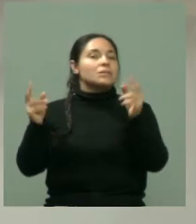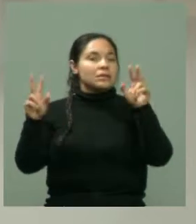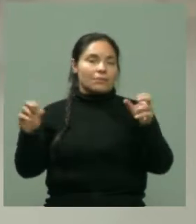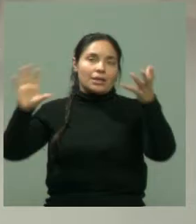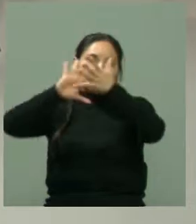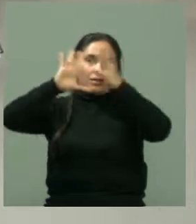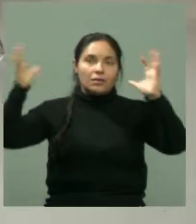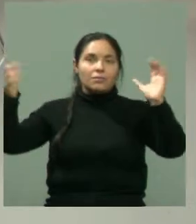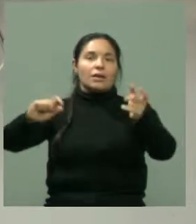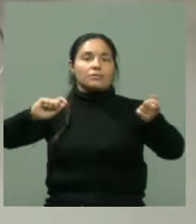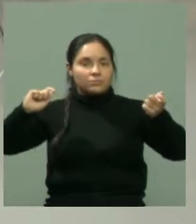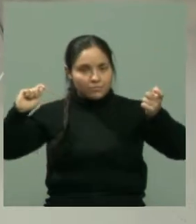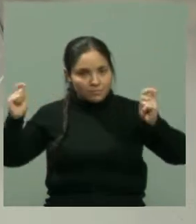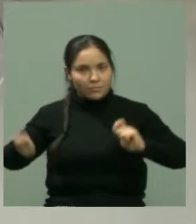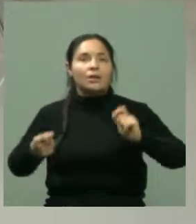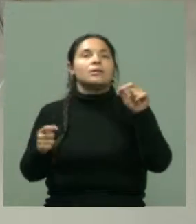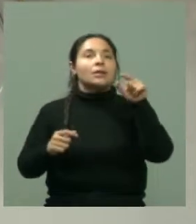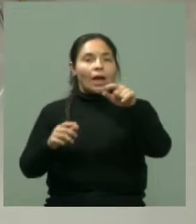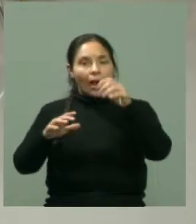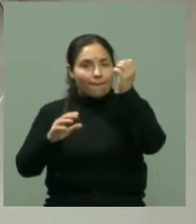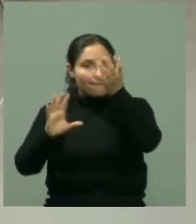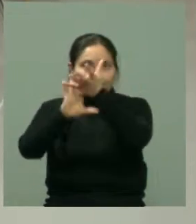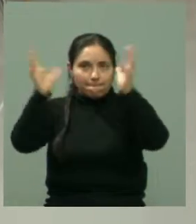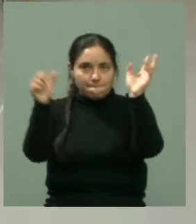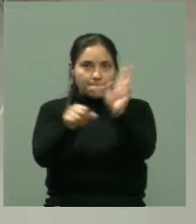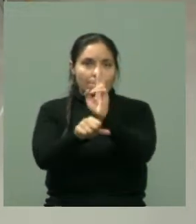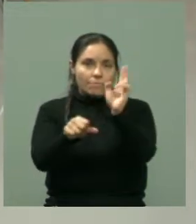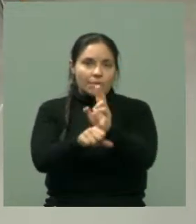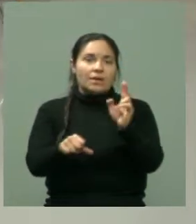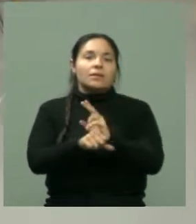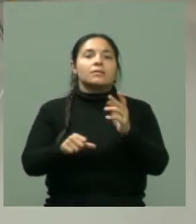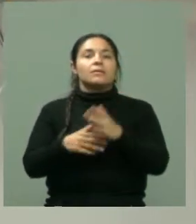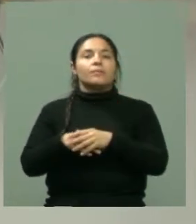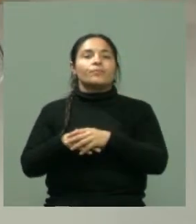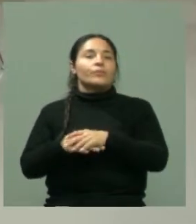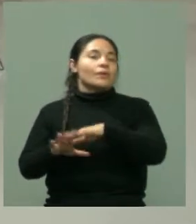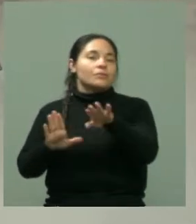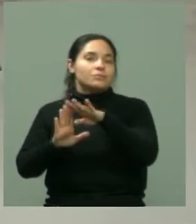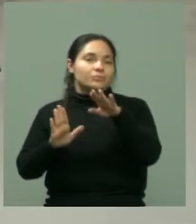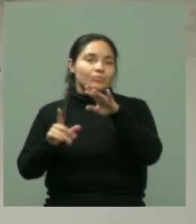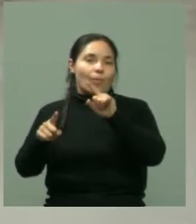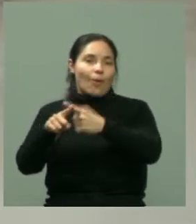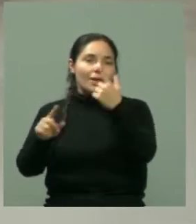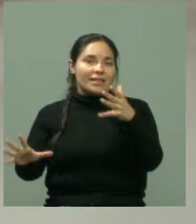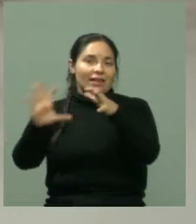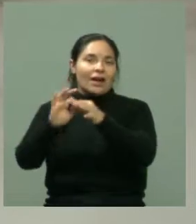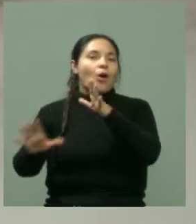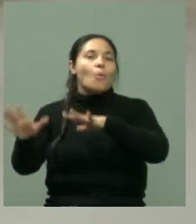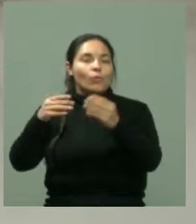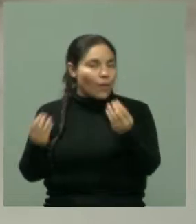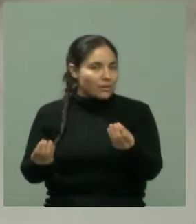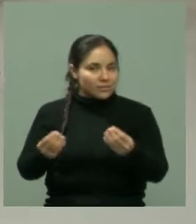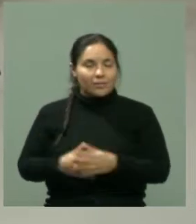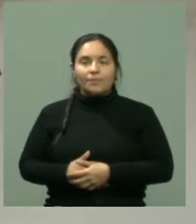cambio climático, del cuidado del medio ambiente en la agenda pública. ¿Cómo se hace eso? A